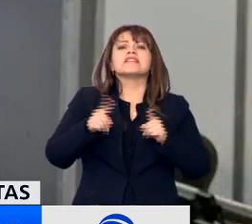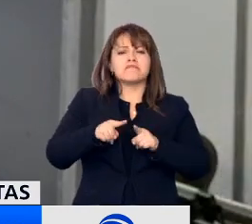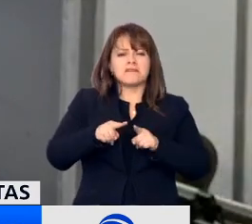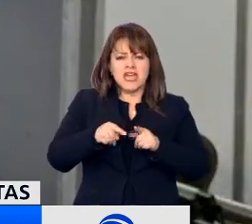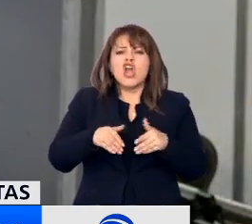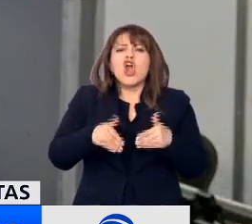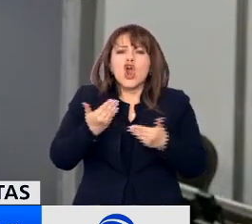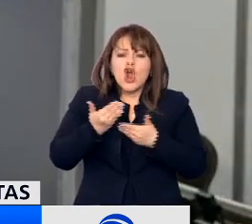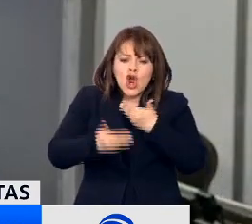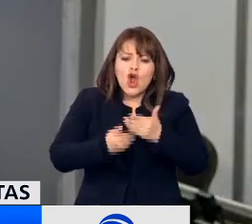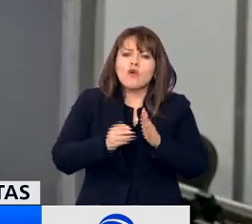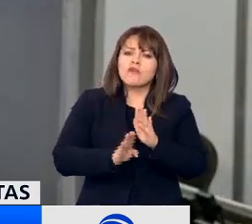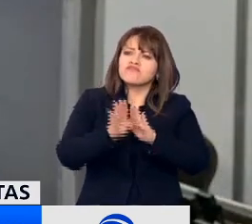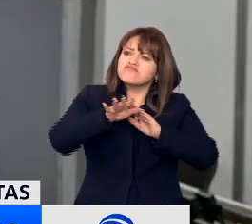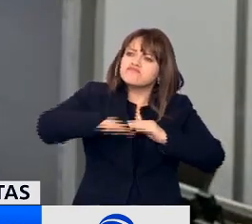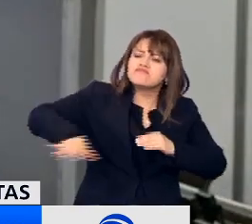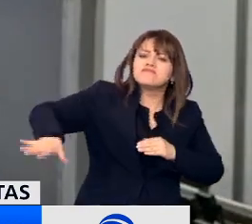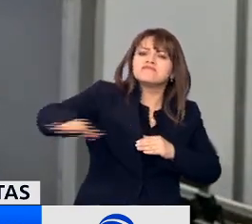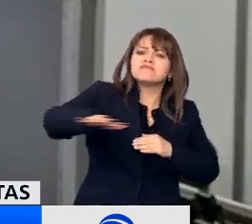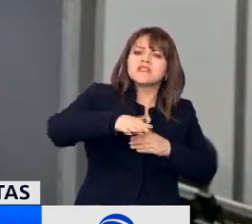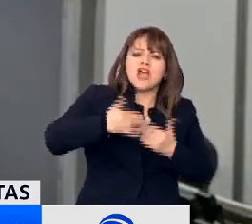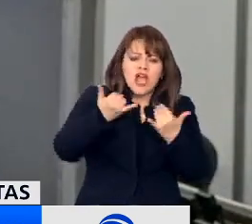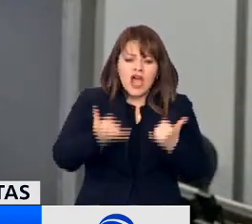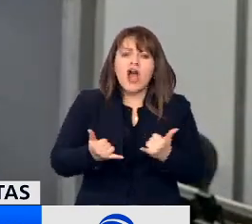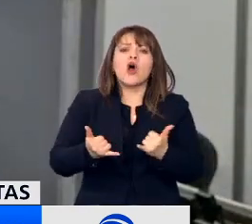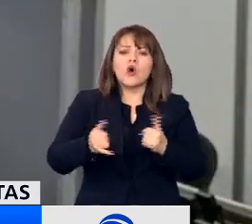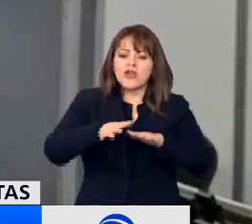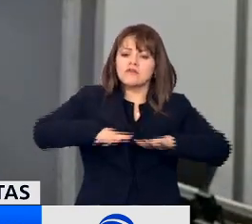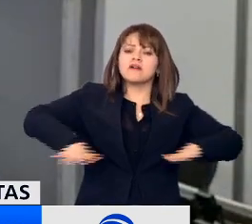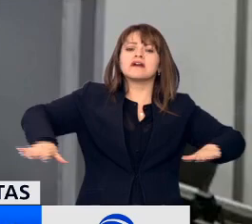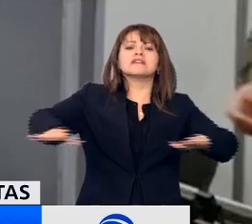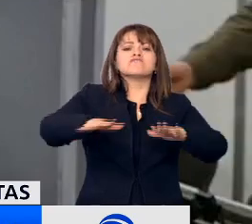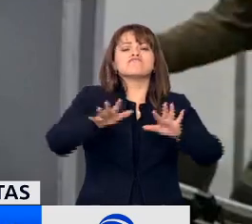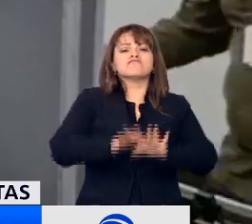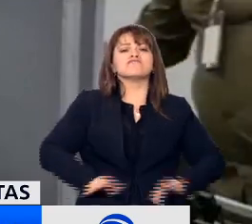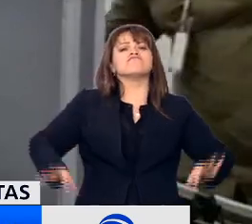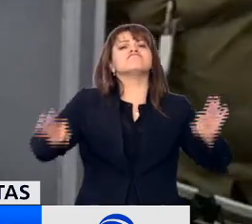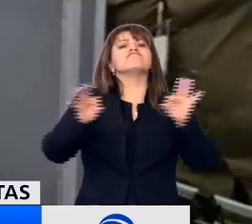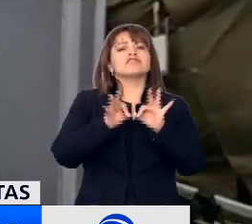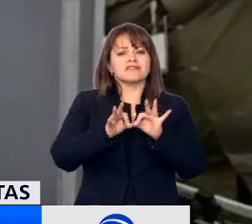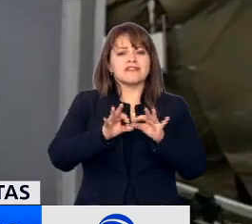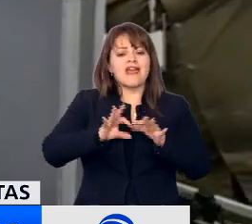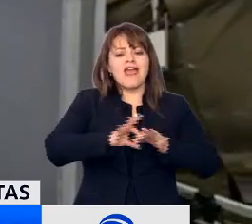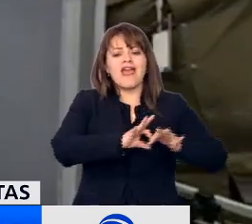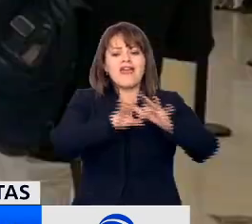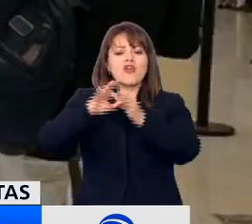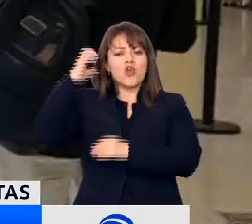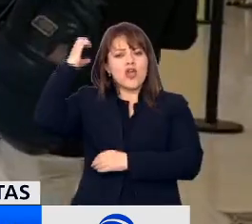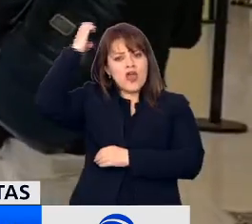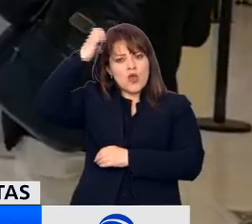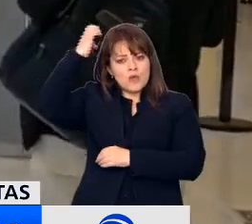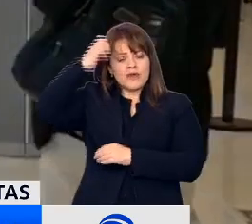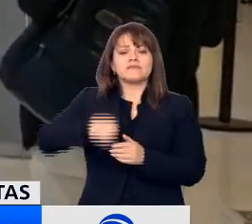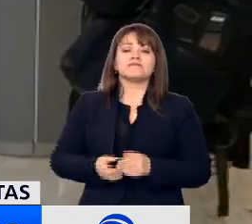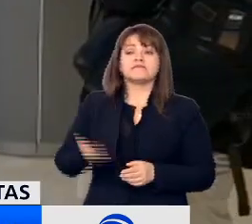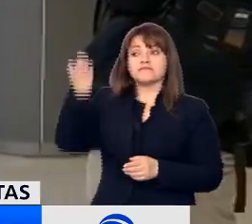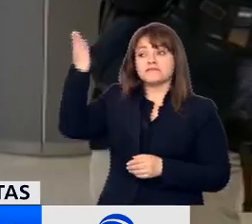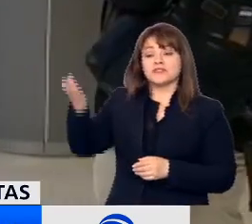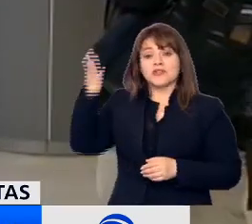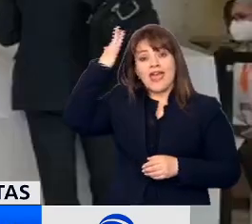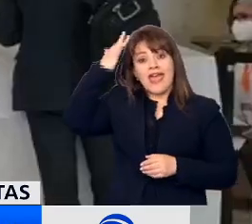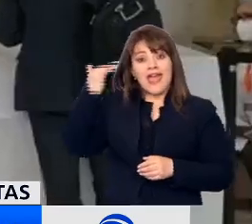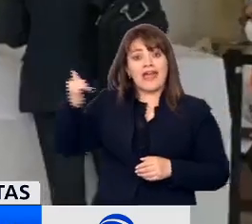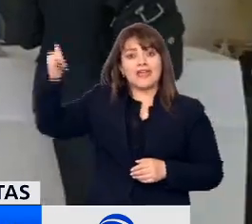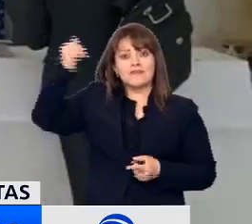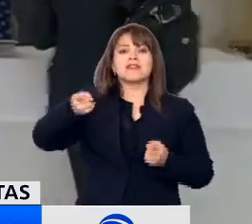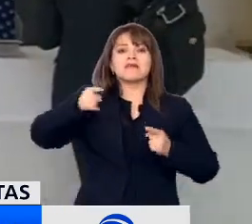germen y fuente de lo que hoy es un espacio regional importante que es la Unión Europea. El jurista y académico se refirió a